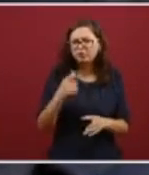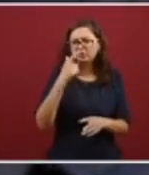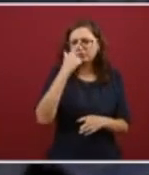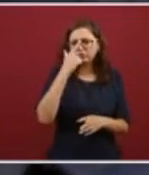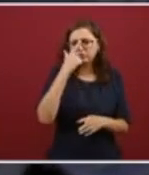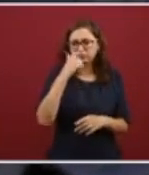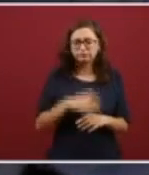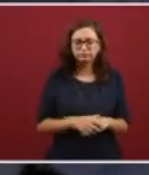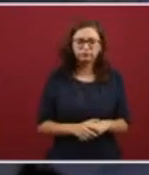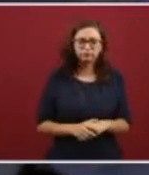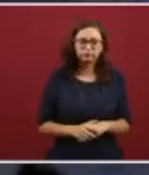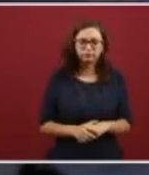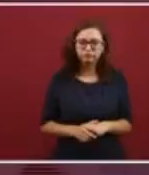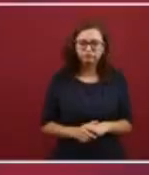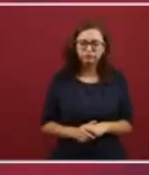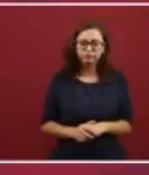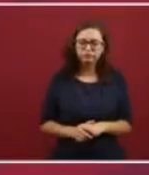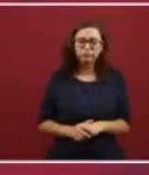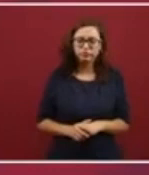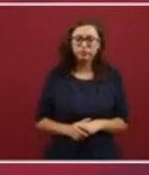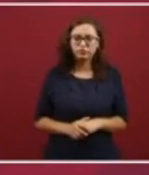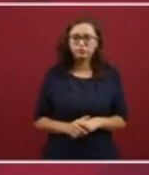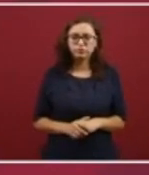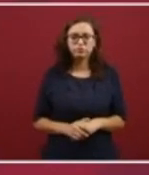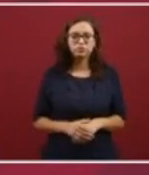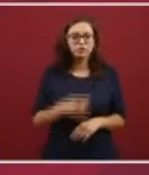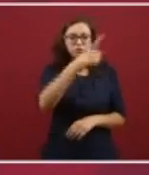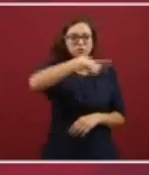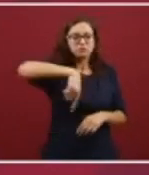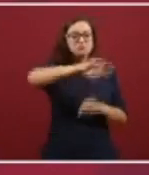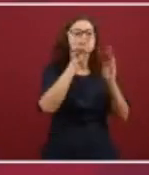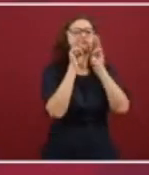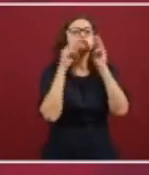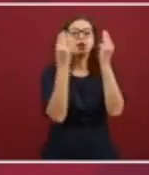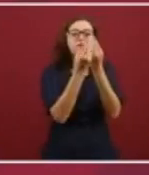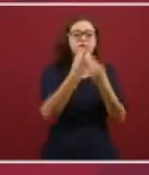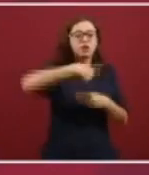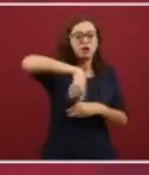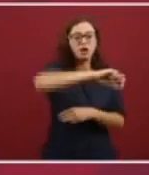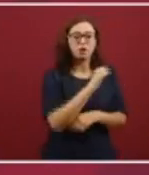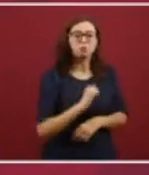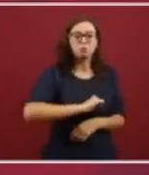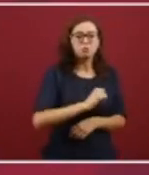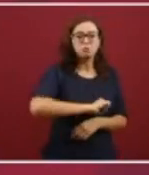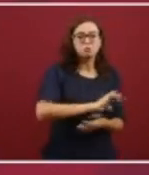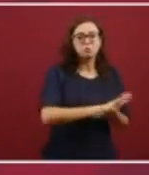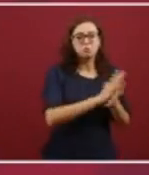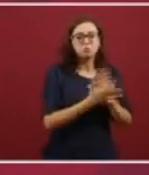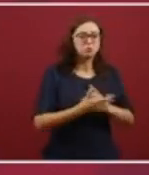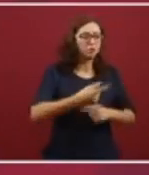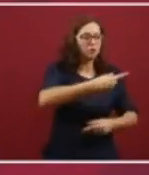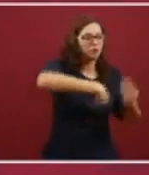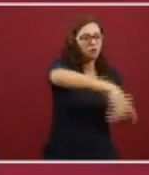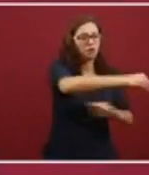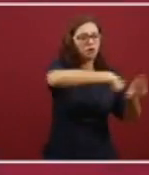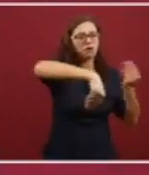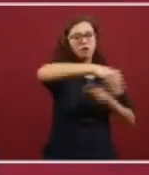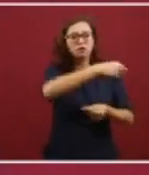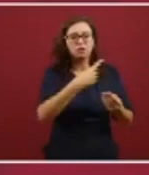sea un comité al servicio de traficantes de influencia, como era.